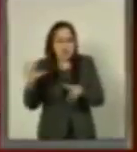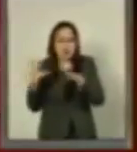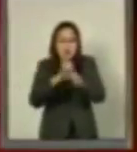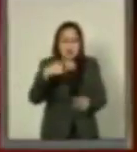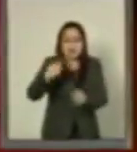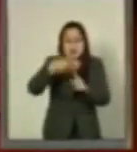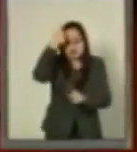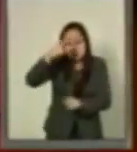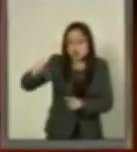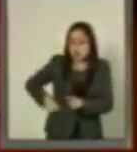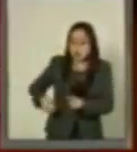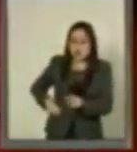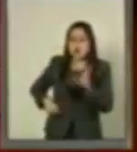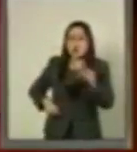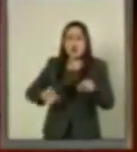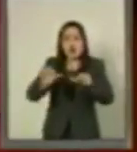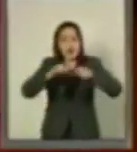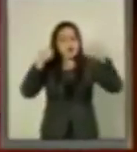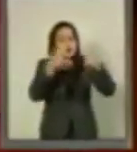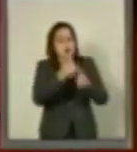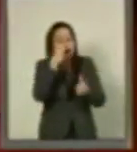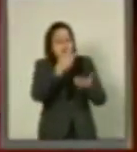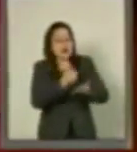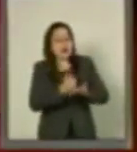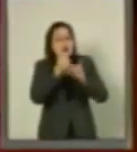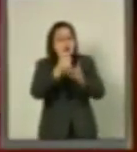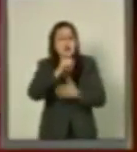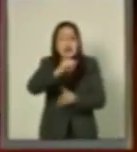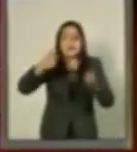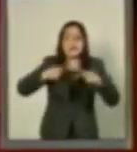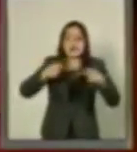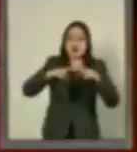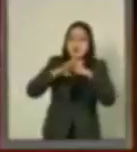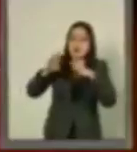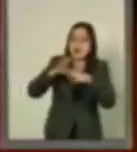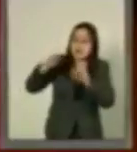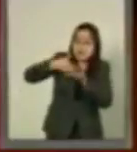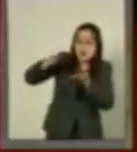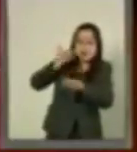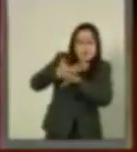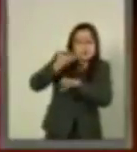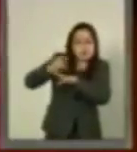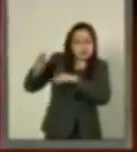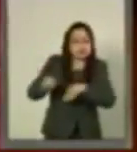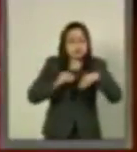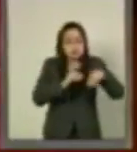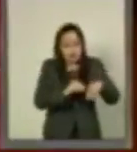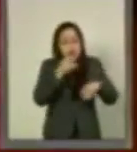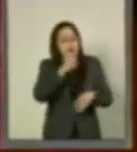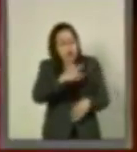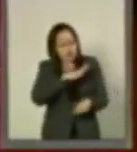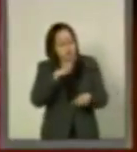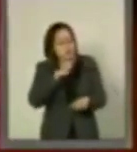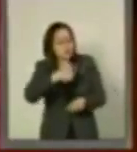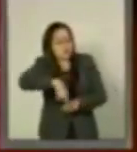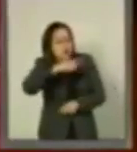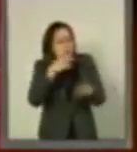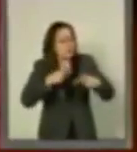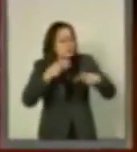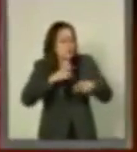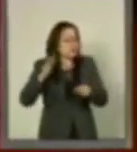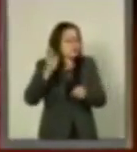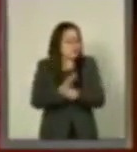gobierno. Es la sociedad que ayuda a las personas que expulsan de Estados Unidos, y ese verdaderamente es